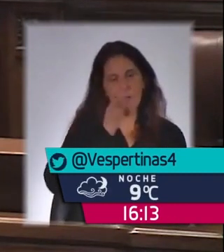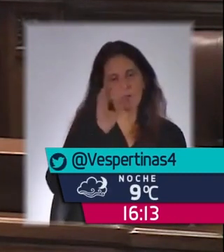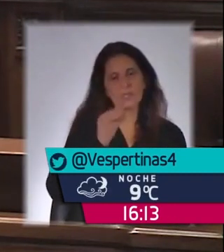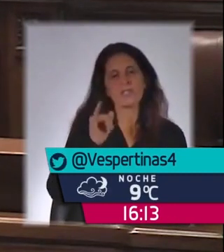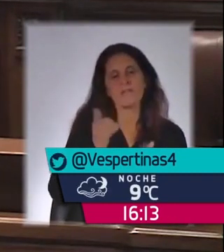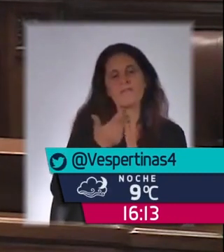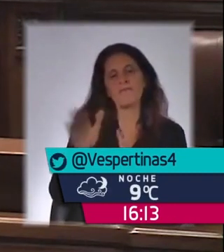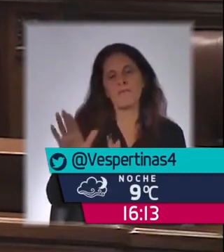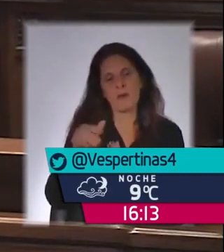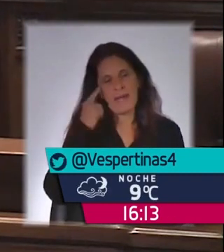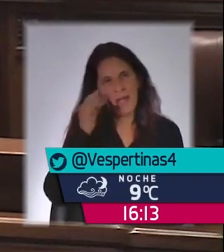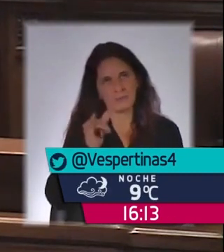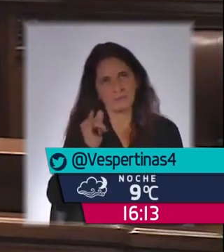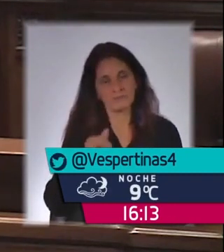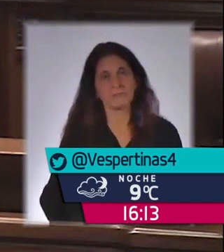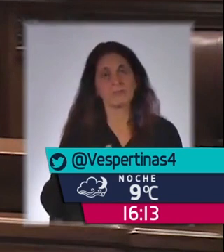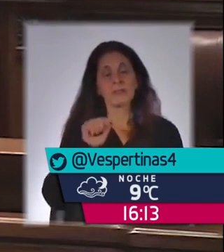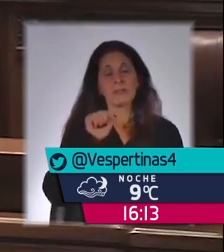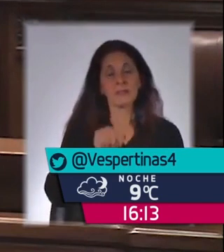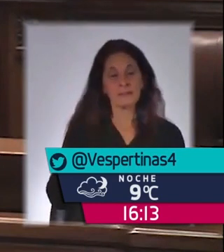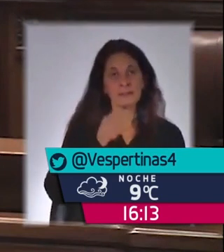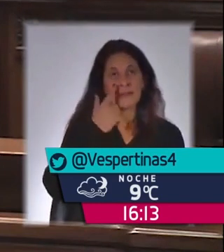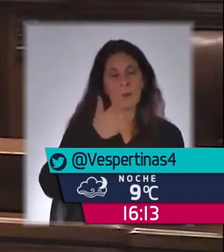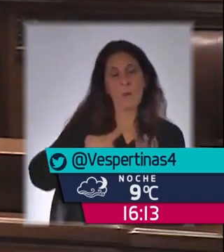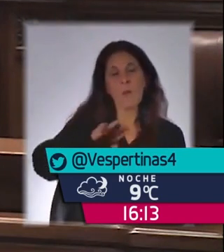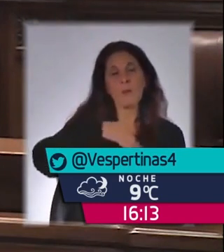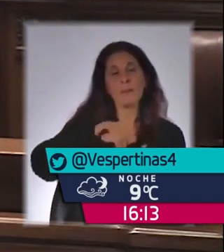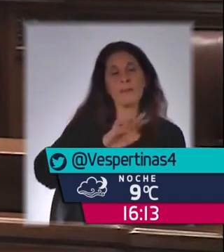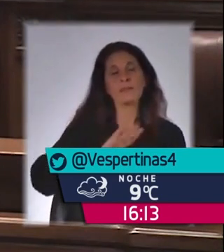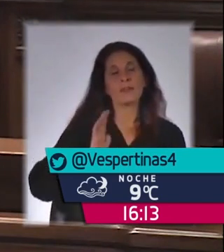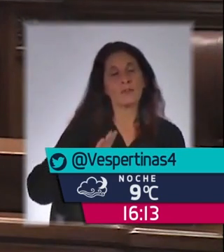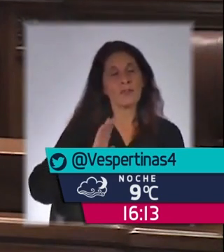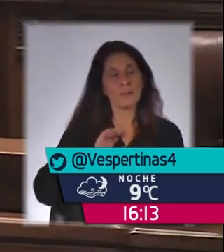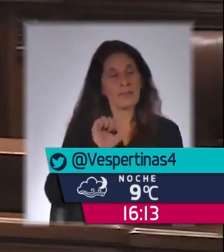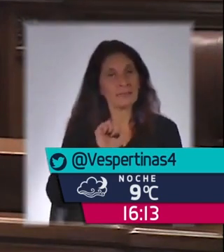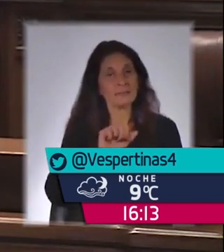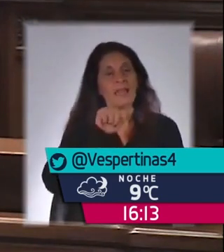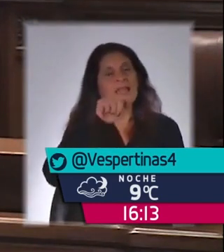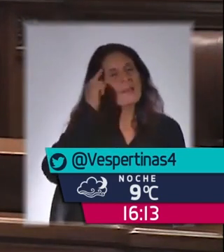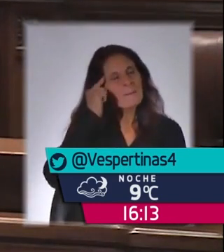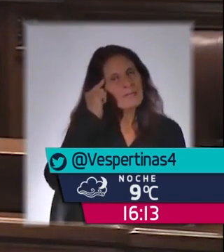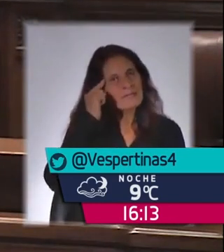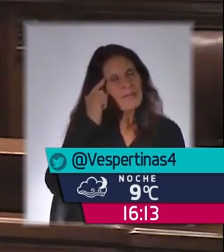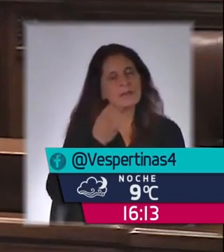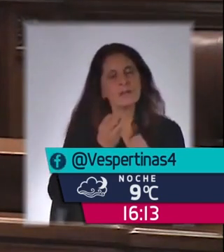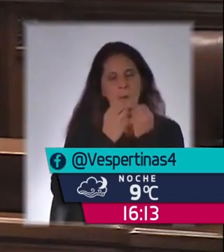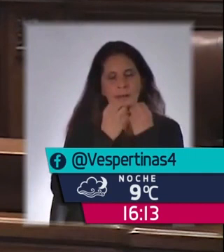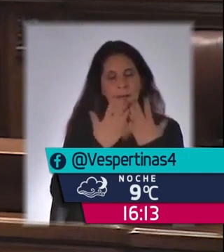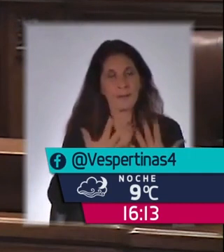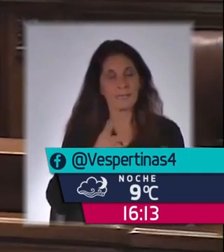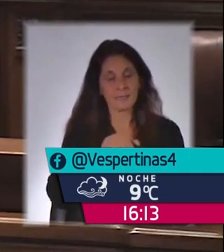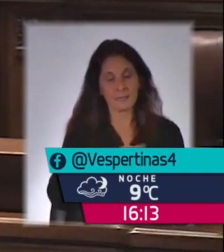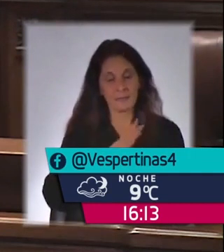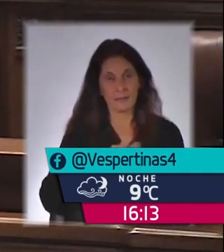fuera de la hegemonía. El movimiento feminista nos fortalece, nos hace pensar sobre la belleza que